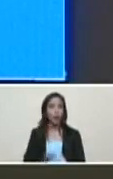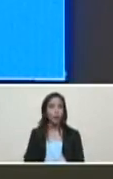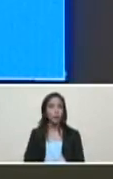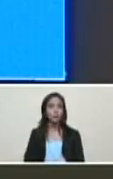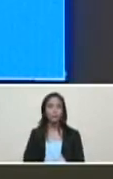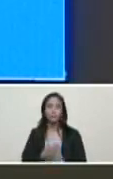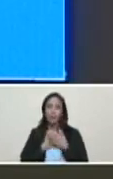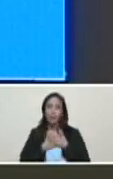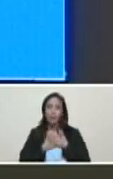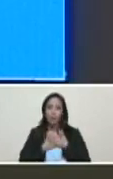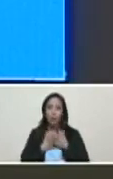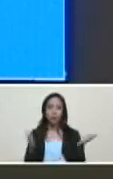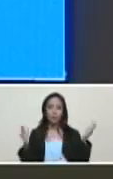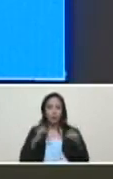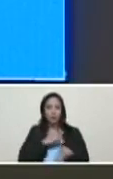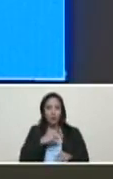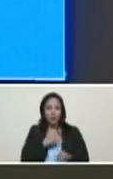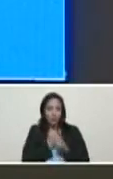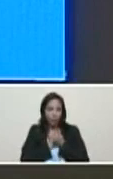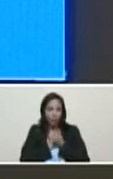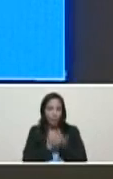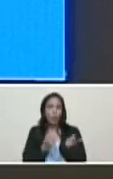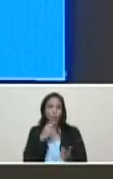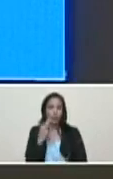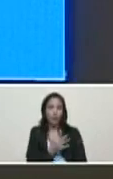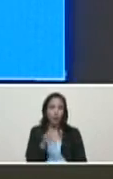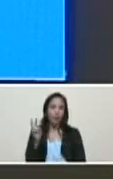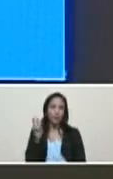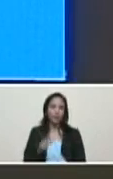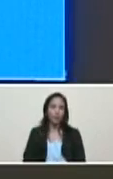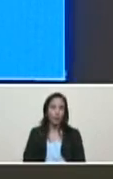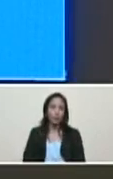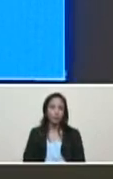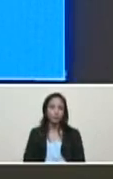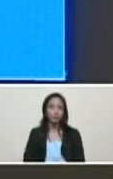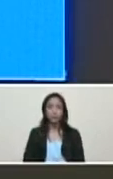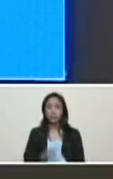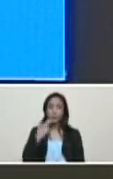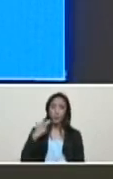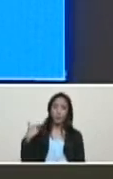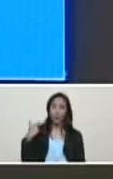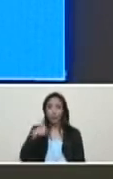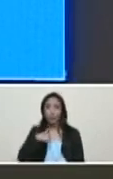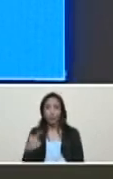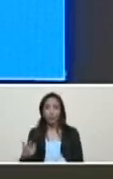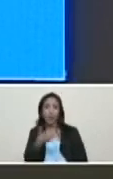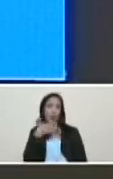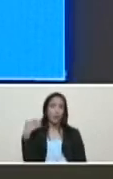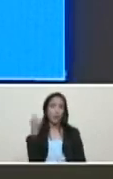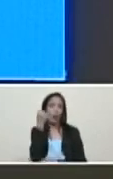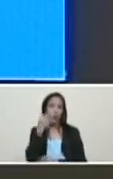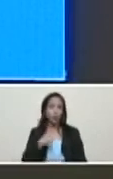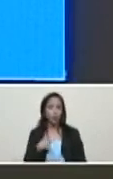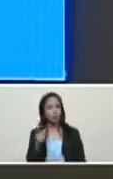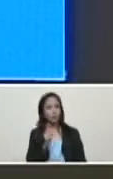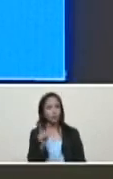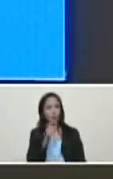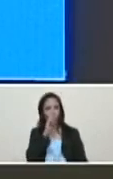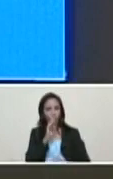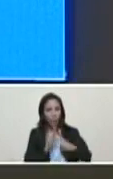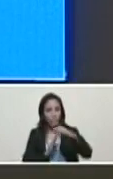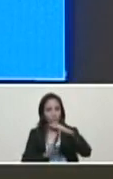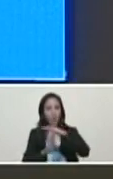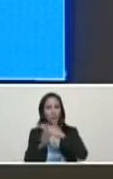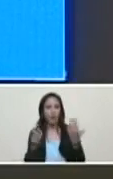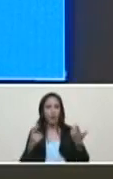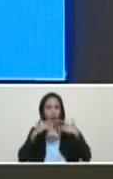venezolano, sentirse adentro, ni más que nadie en el mundo, pero tampoco